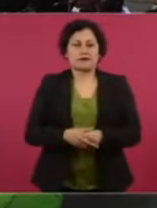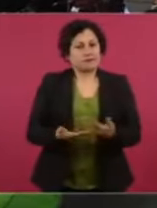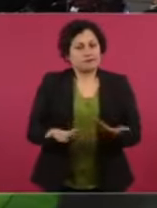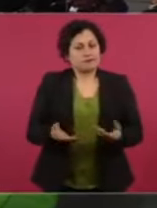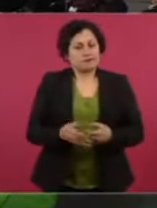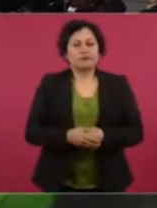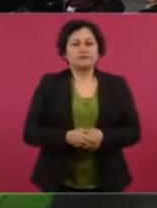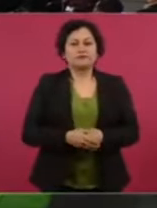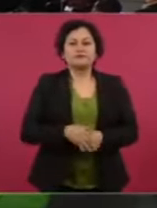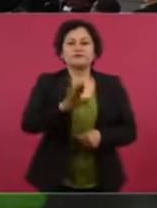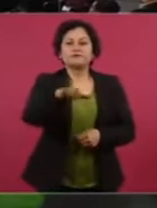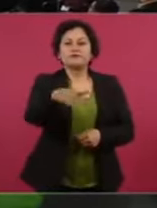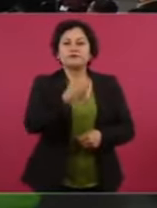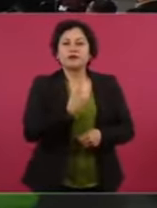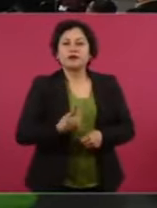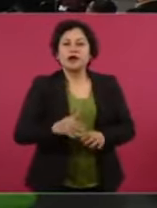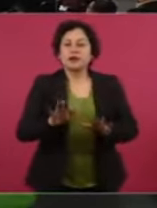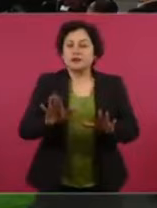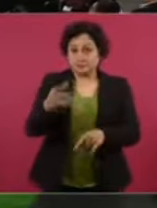Entonces,